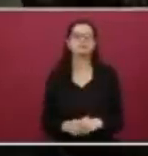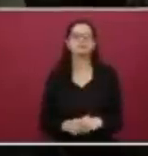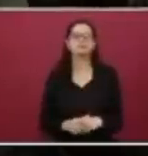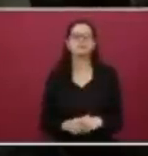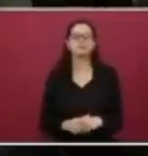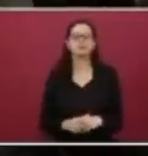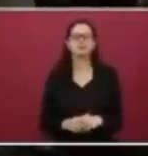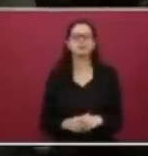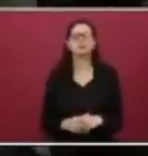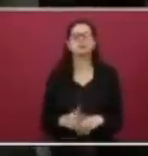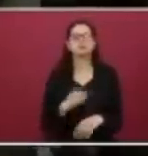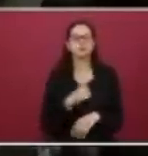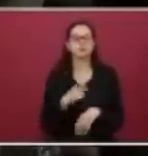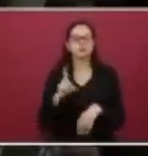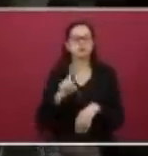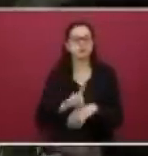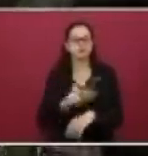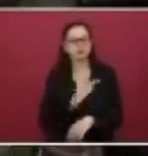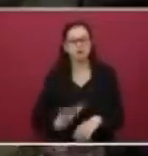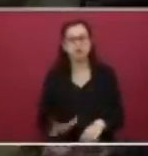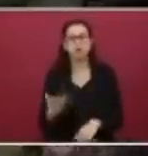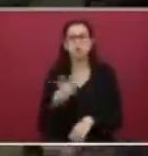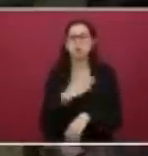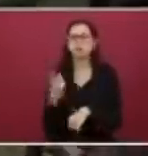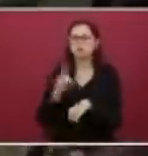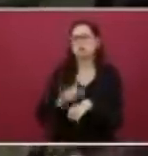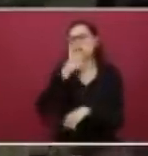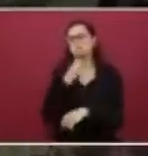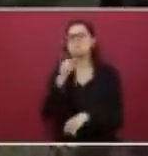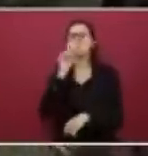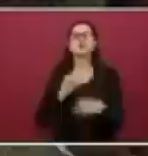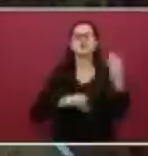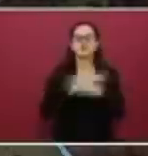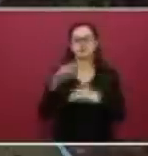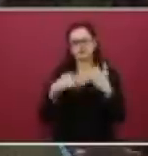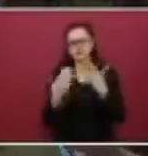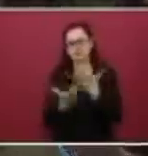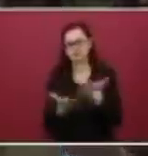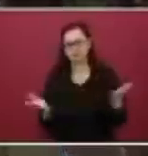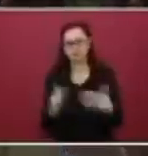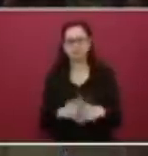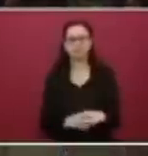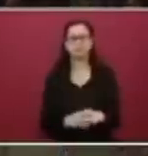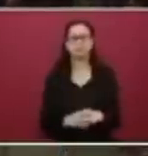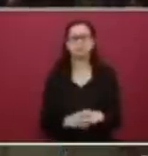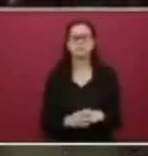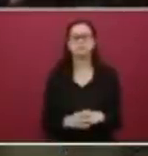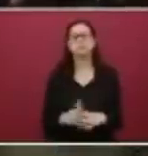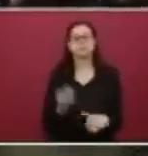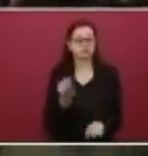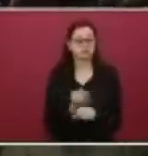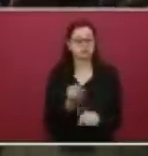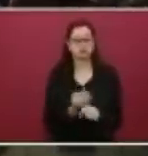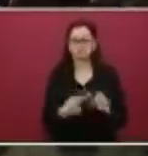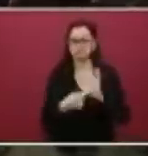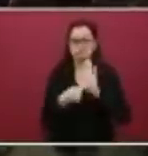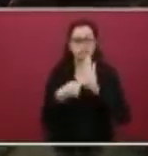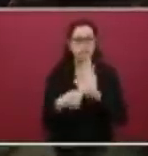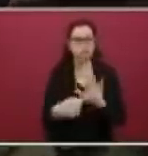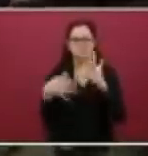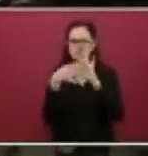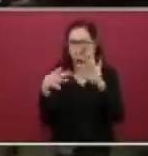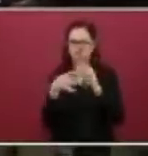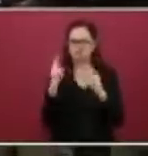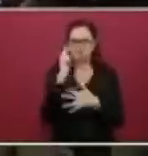buenos días a todas ya todos efectivamente se va a exponer fundada y motivadamente el resultado de la